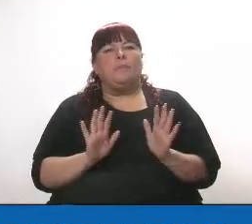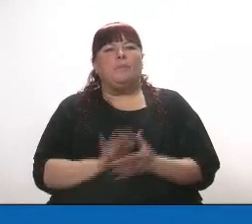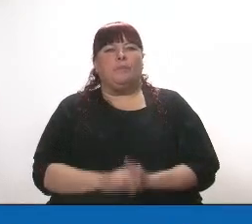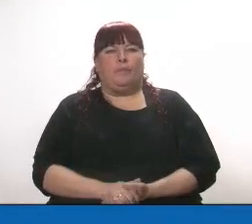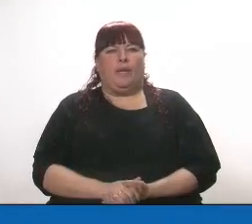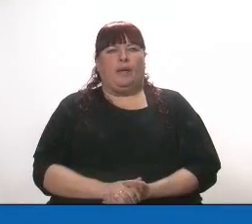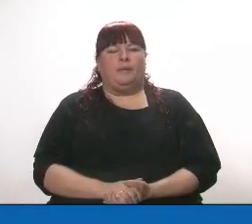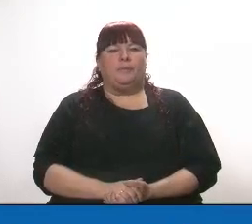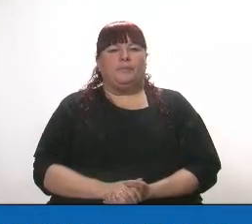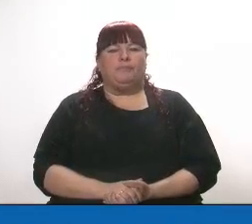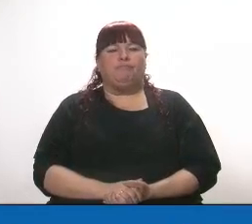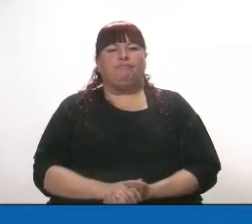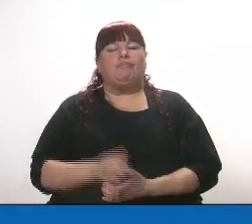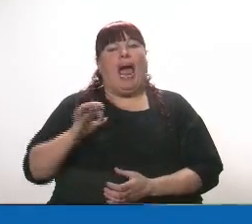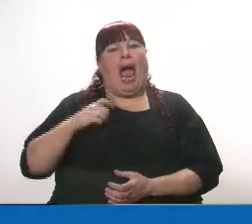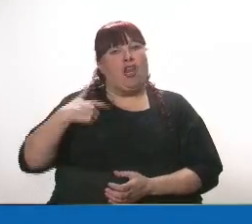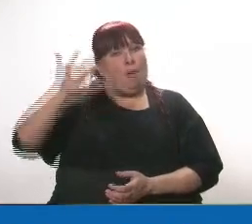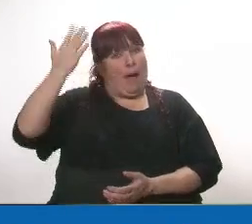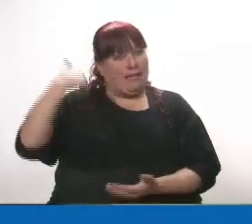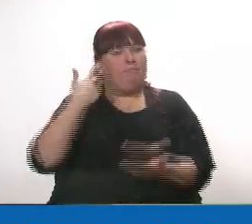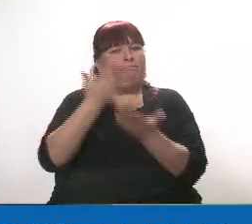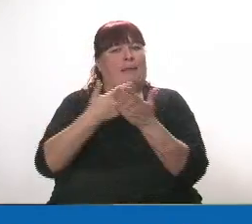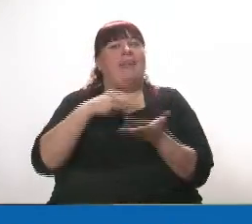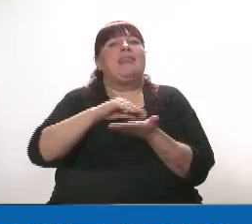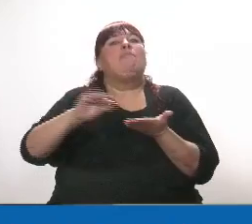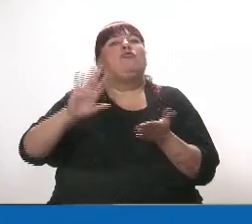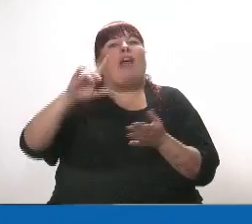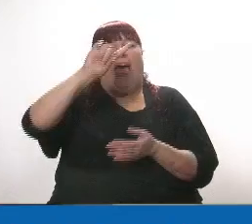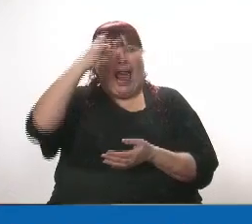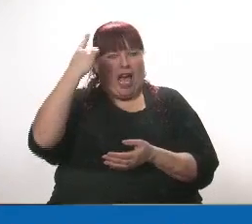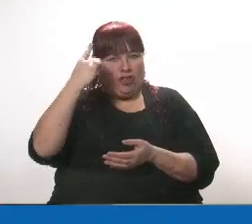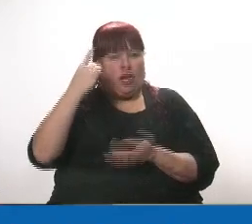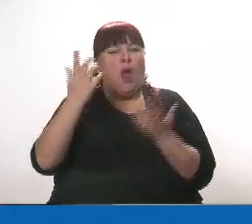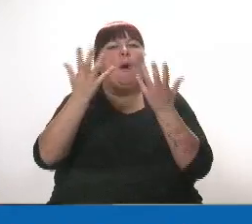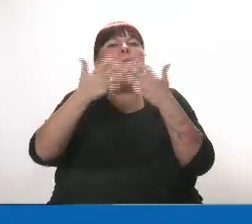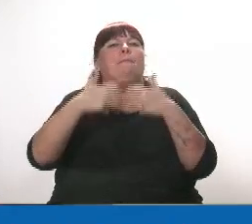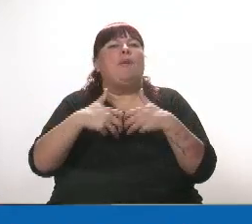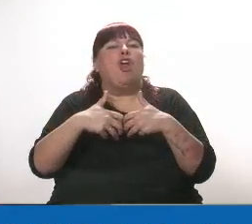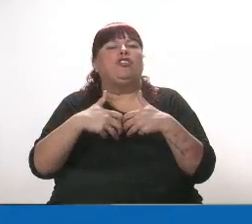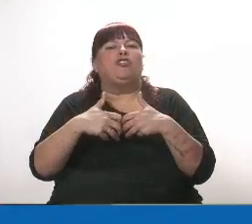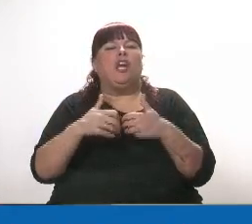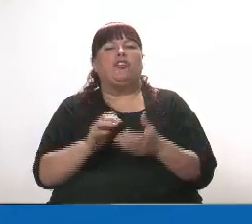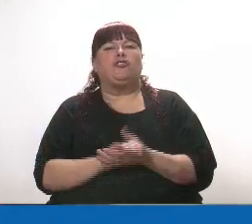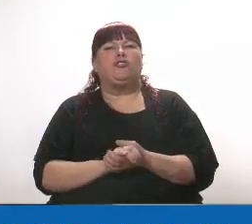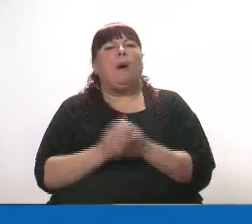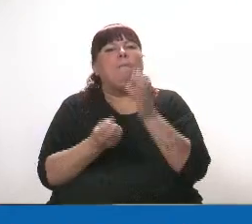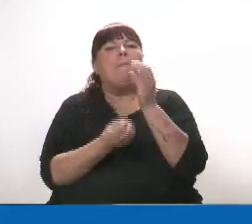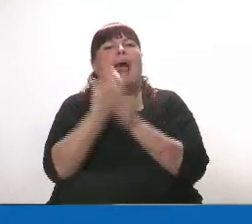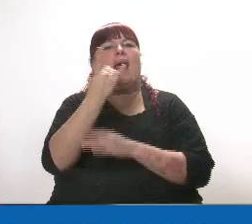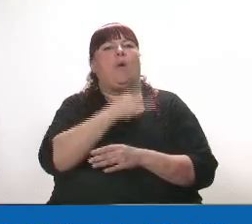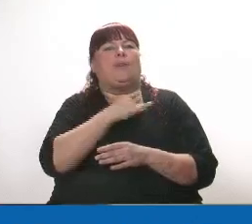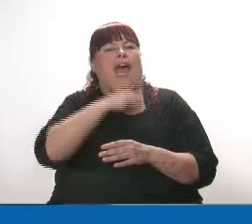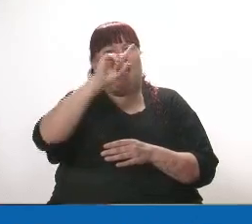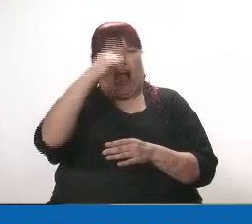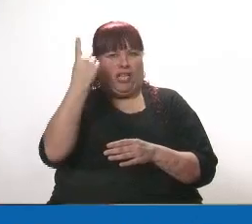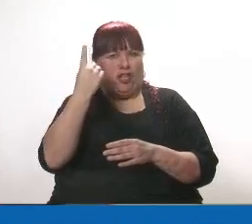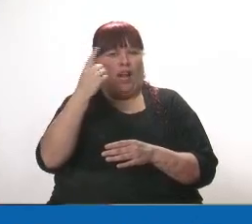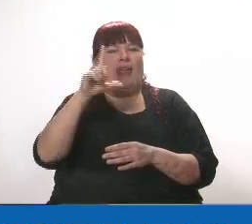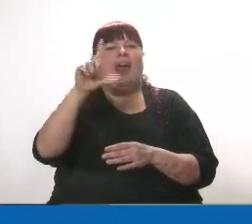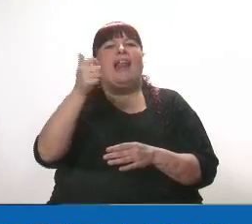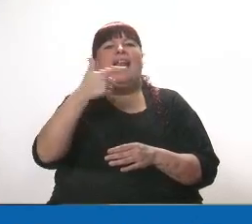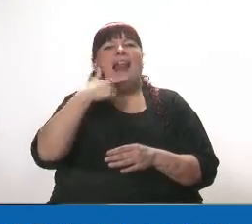eh Yo el año pasado presenté como diputada nacional el proyecto de creación de la Universidad Nacional de las